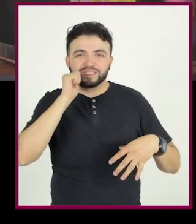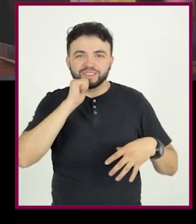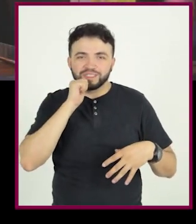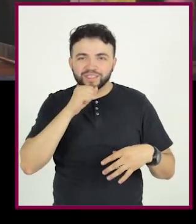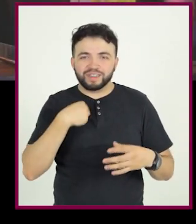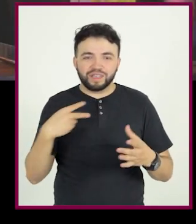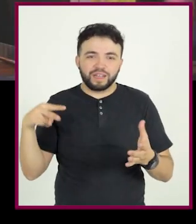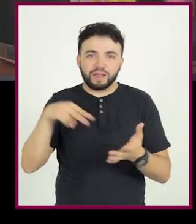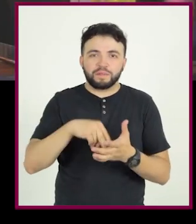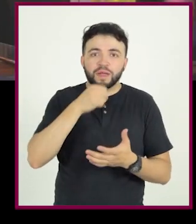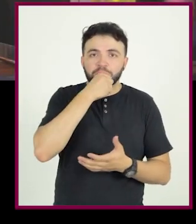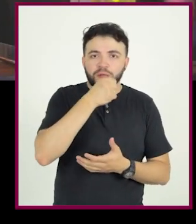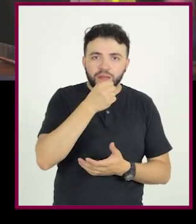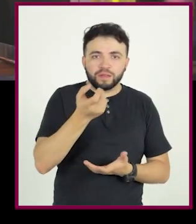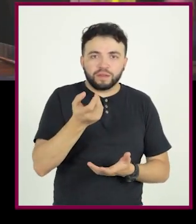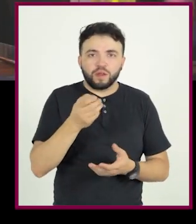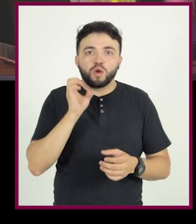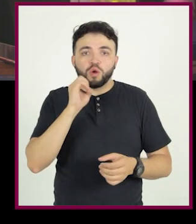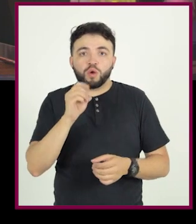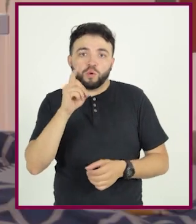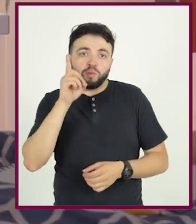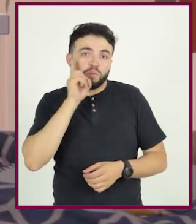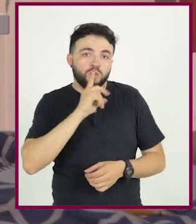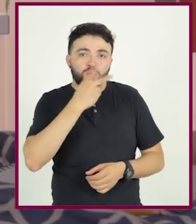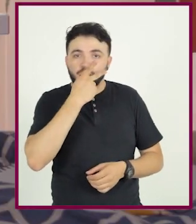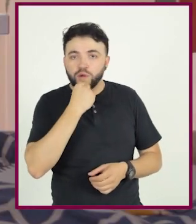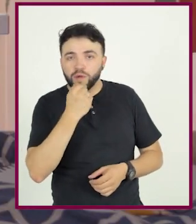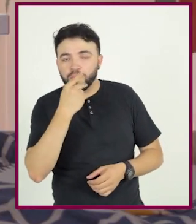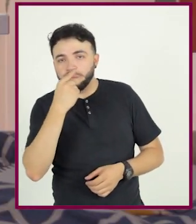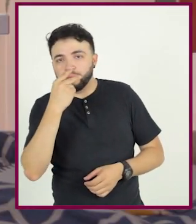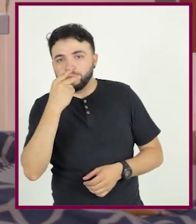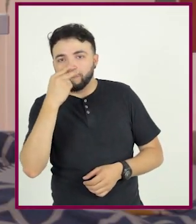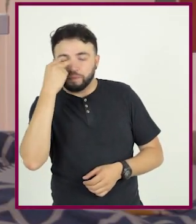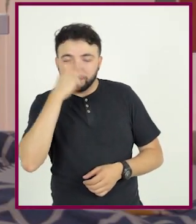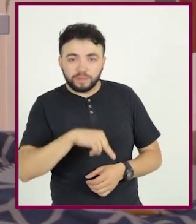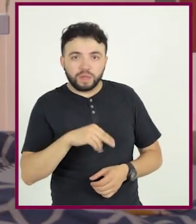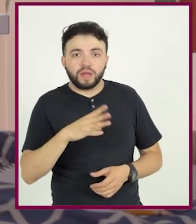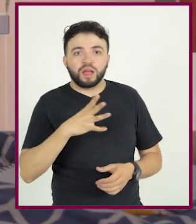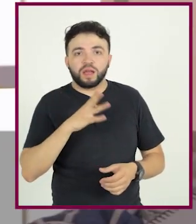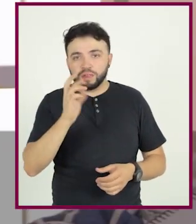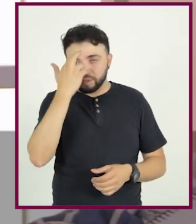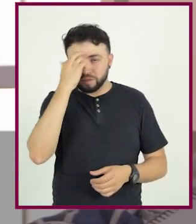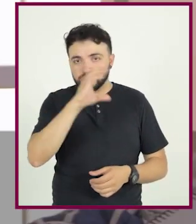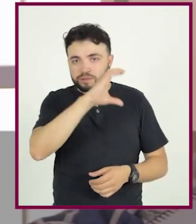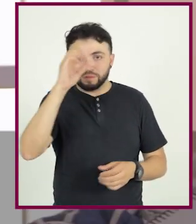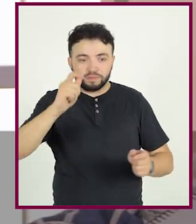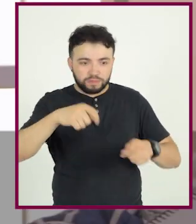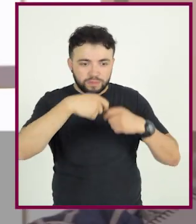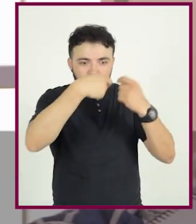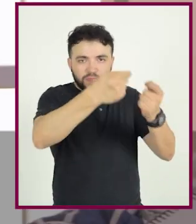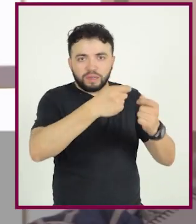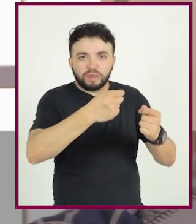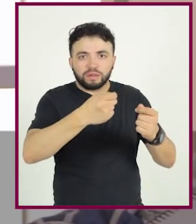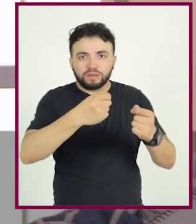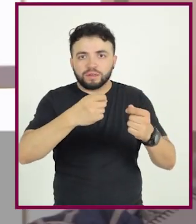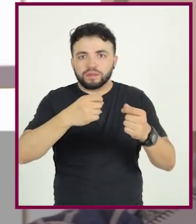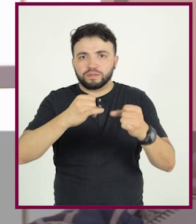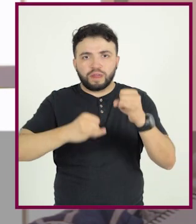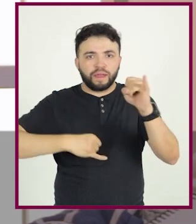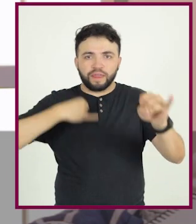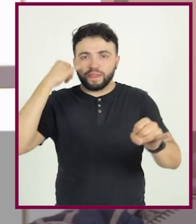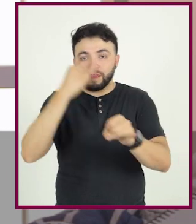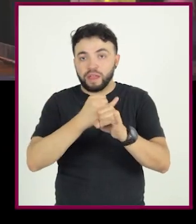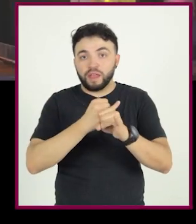competencia deportiva o cuando un mexicano o mexicana gana algún reconocimiento internacional. Incluso cuando vivimos un